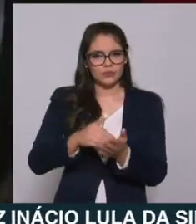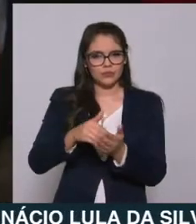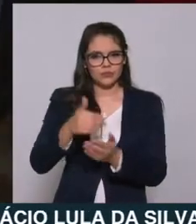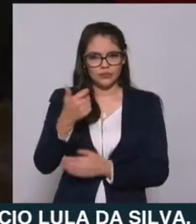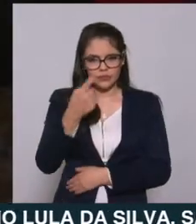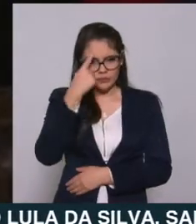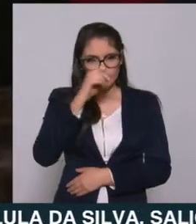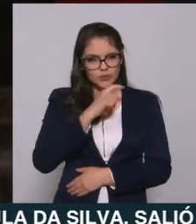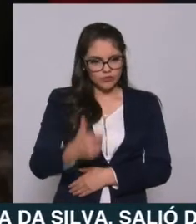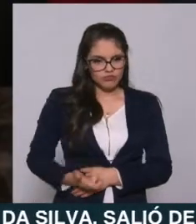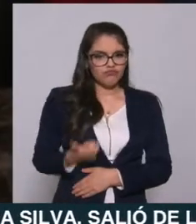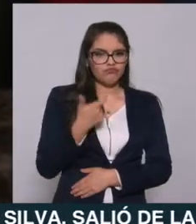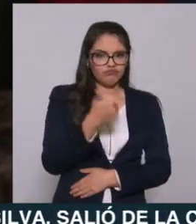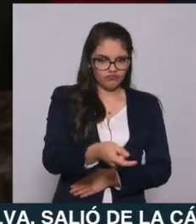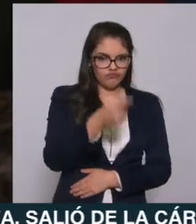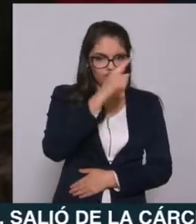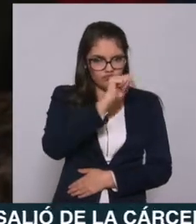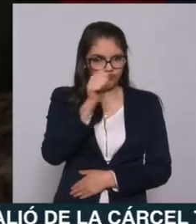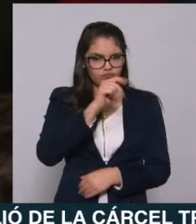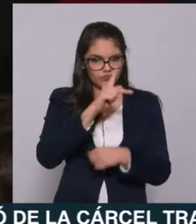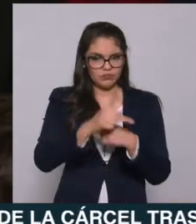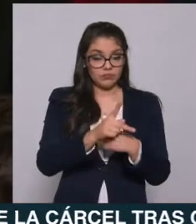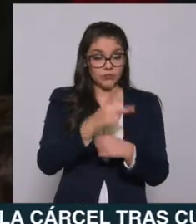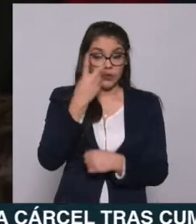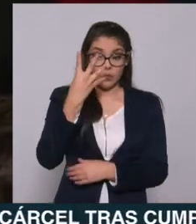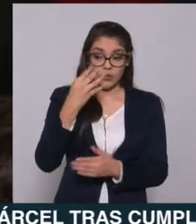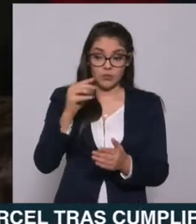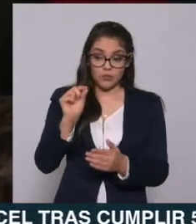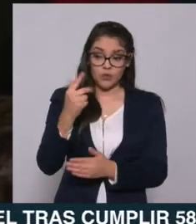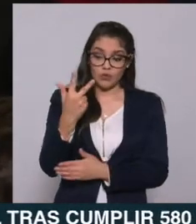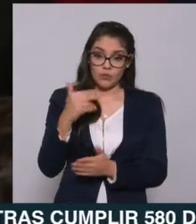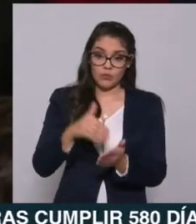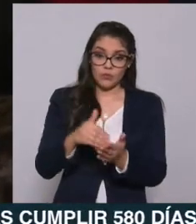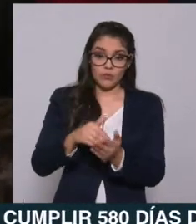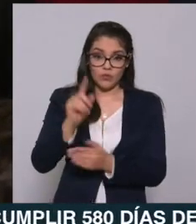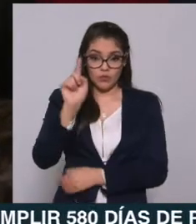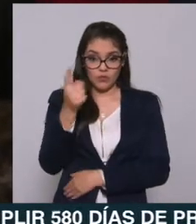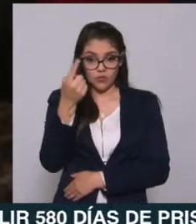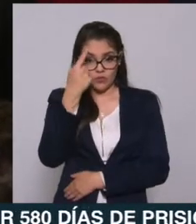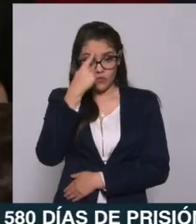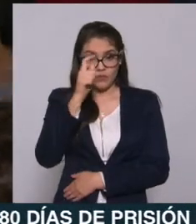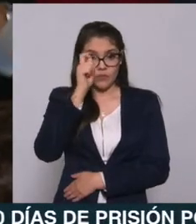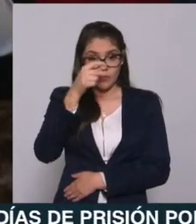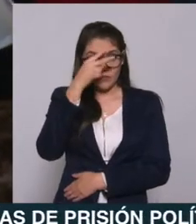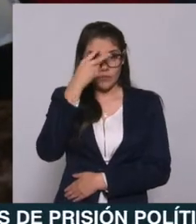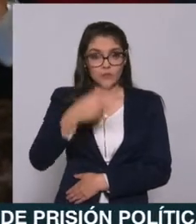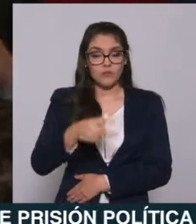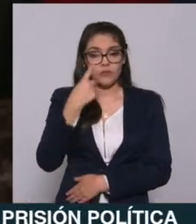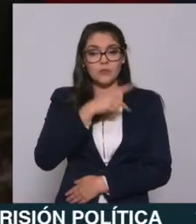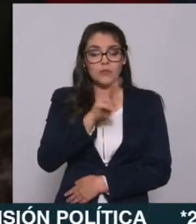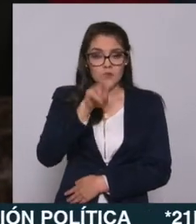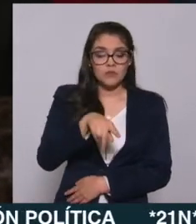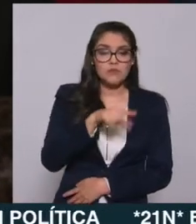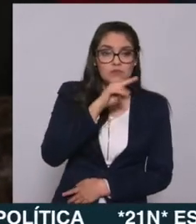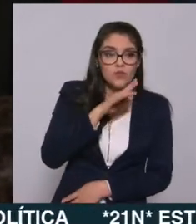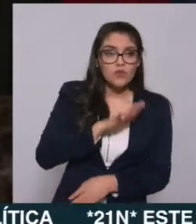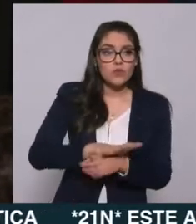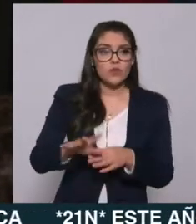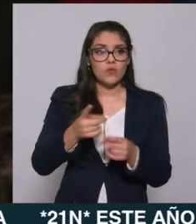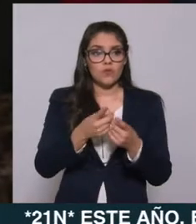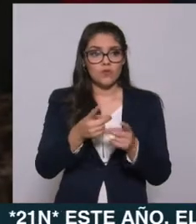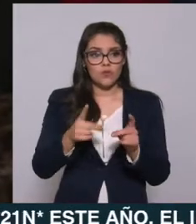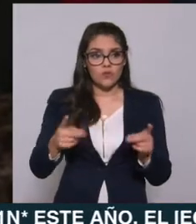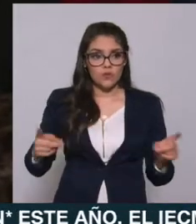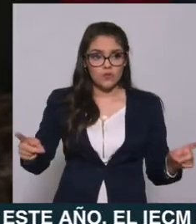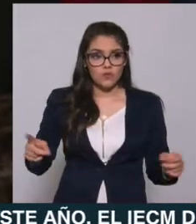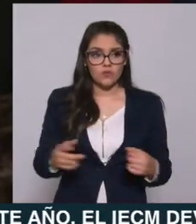extranjero, por lo que destinarán $4.8 millones de inversiones en México, porque les preocupa el desarrollo del país y están